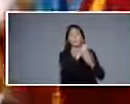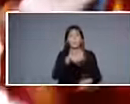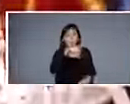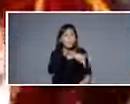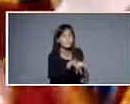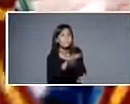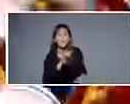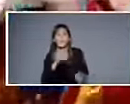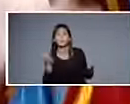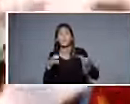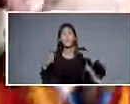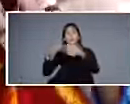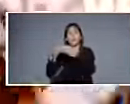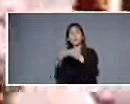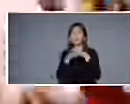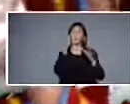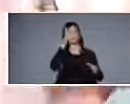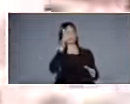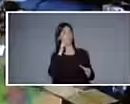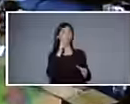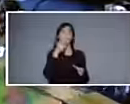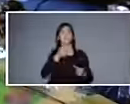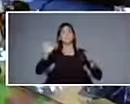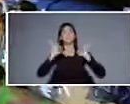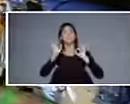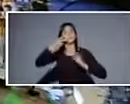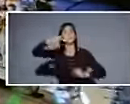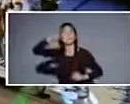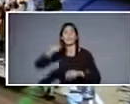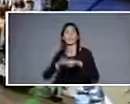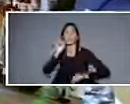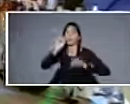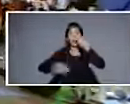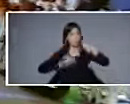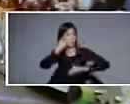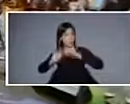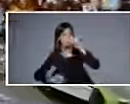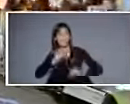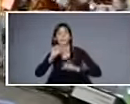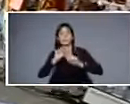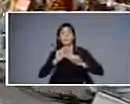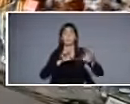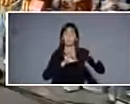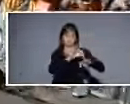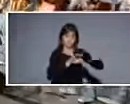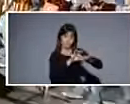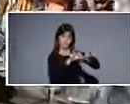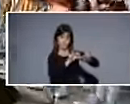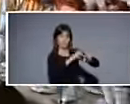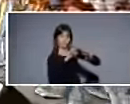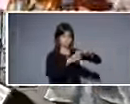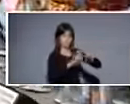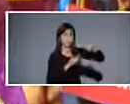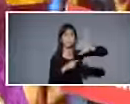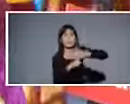aquí está nuestro grupo de élite, especialistas en contaminación, que con los aparatos de medición más